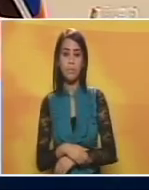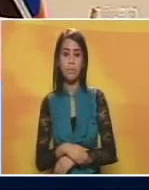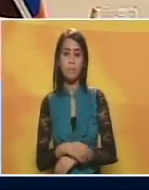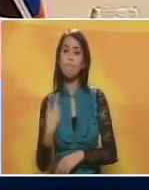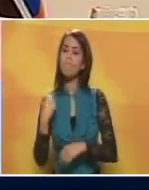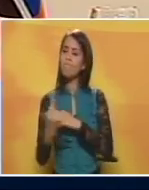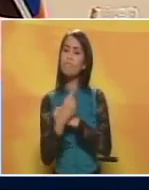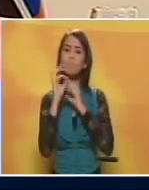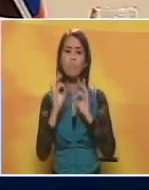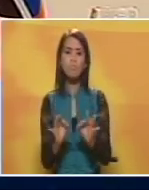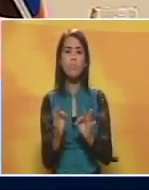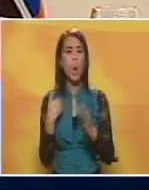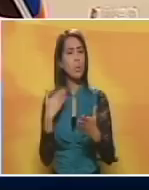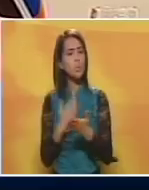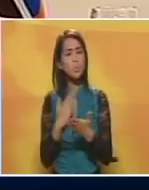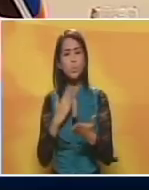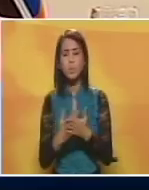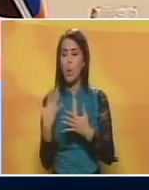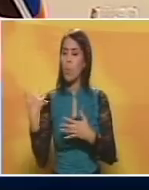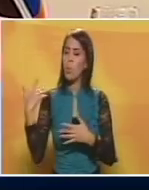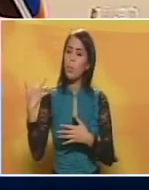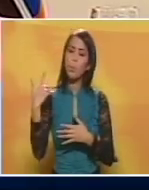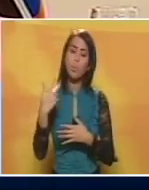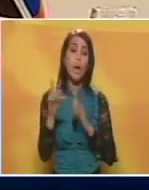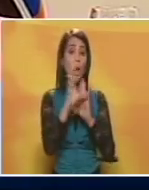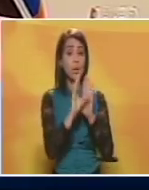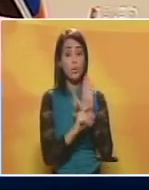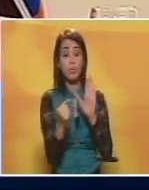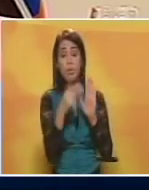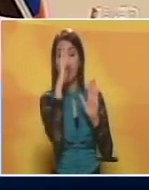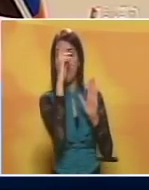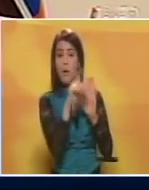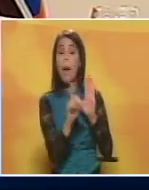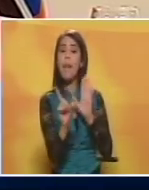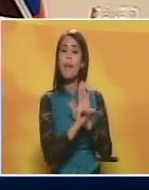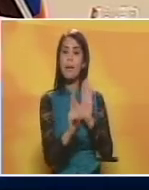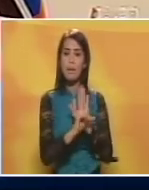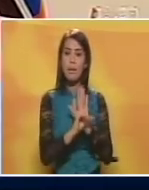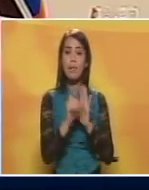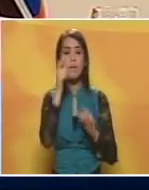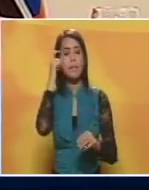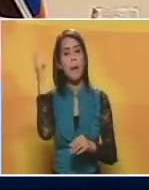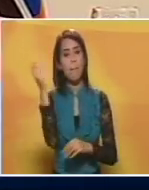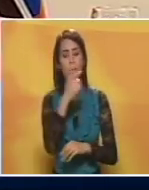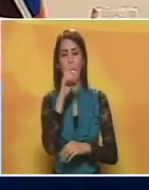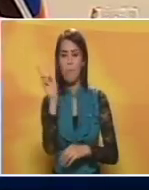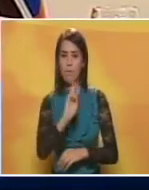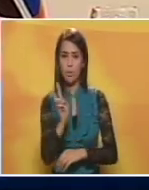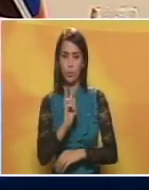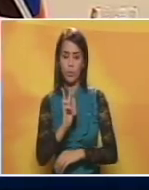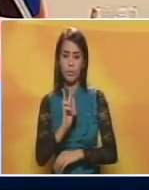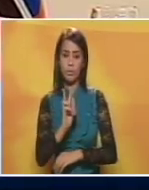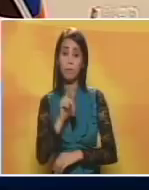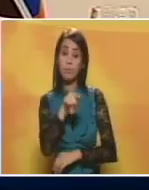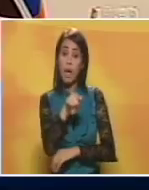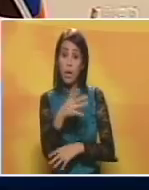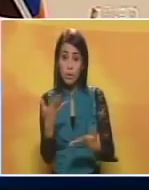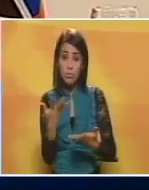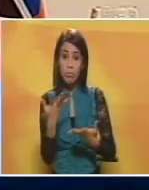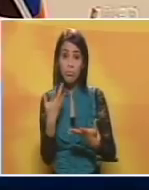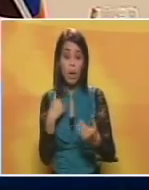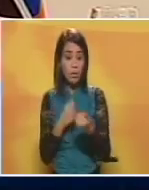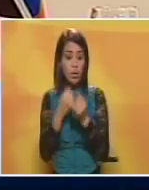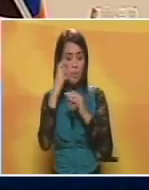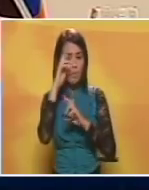se somete, como siempre ha estado, a la Constitución, a las leyes y al pueblo todo de Venezuela. A esos es a los que